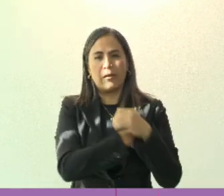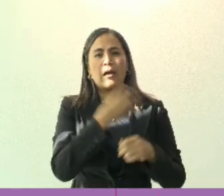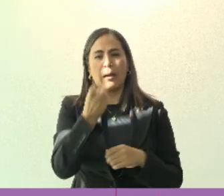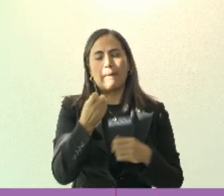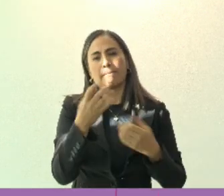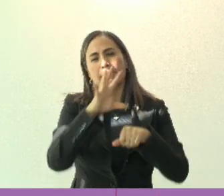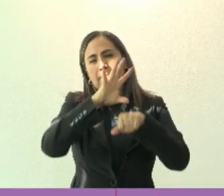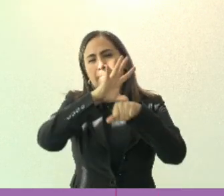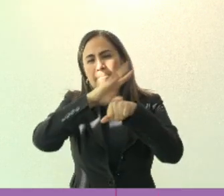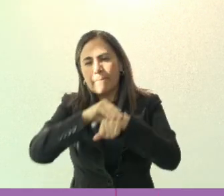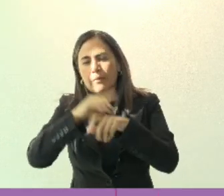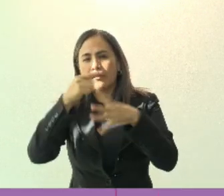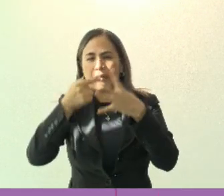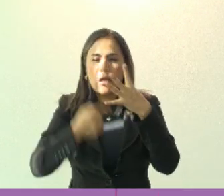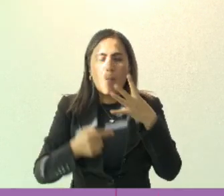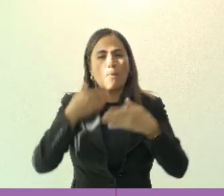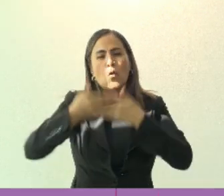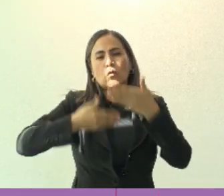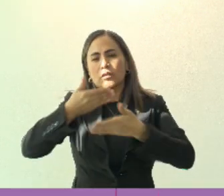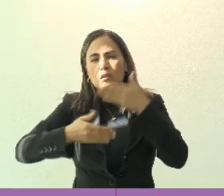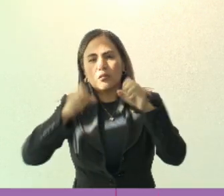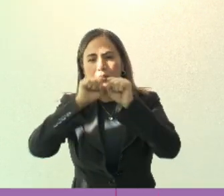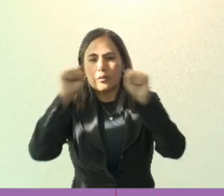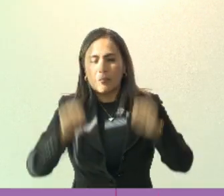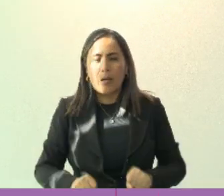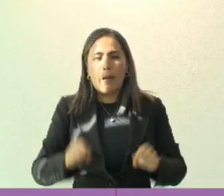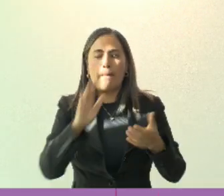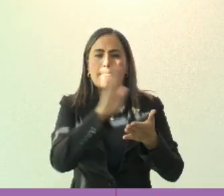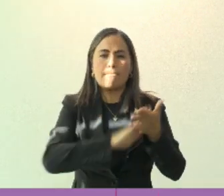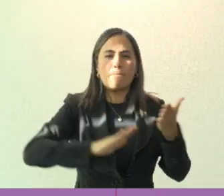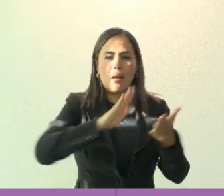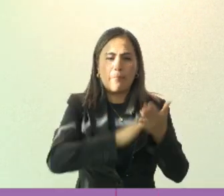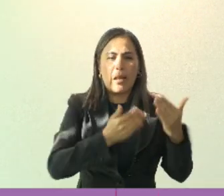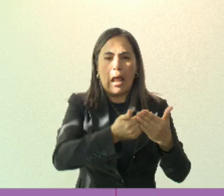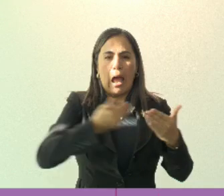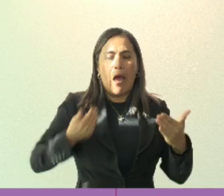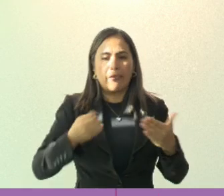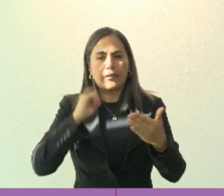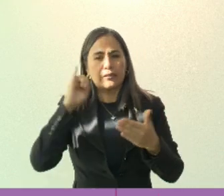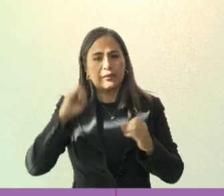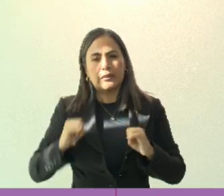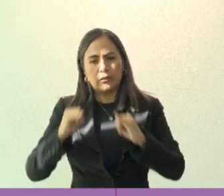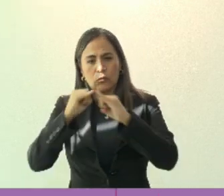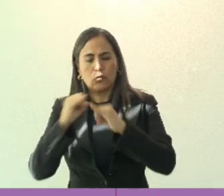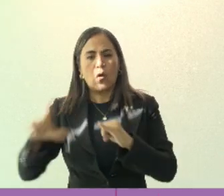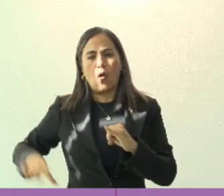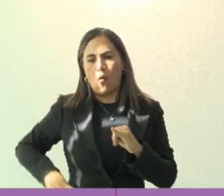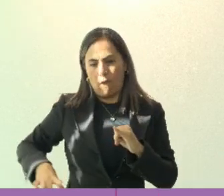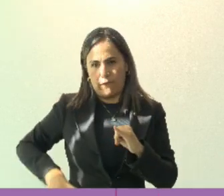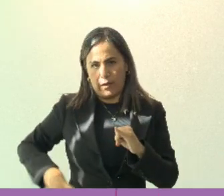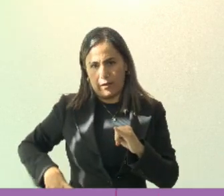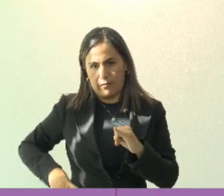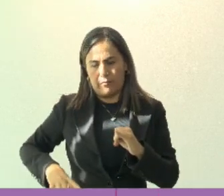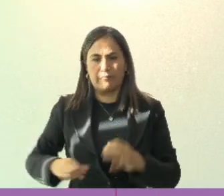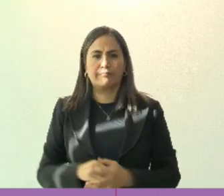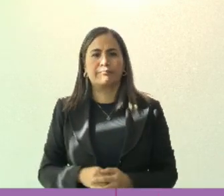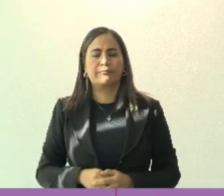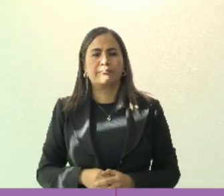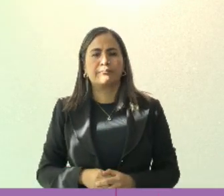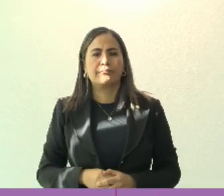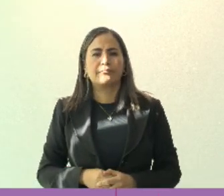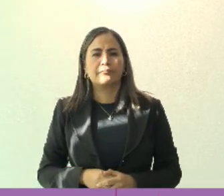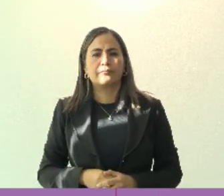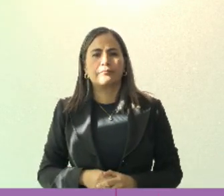la sistematización de todos los documentos que generan las instituciones públicas. ¿Y quién generan